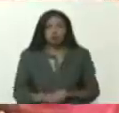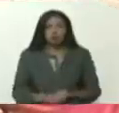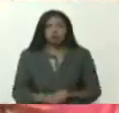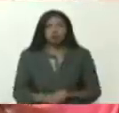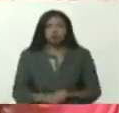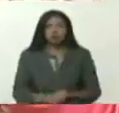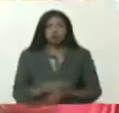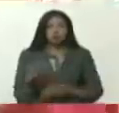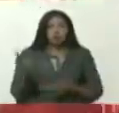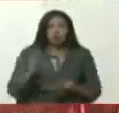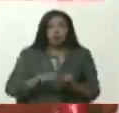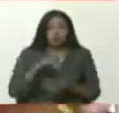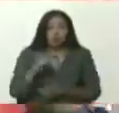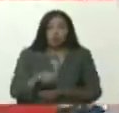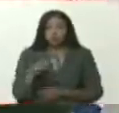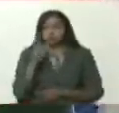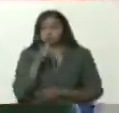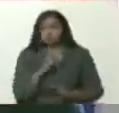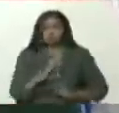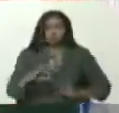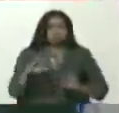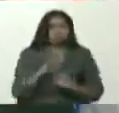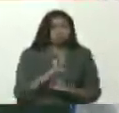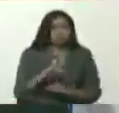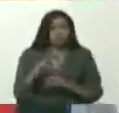No volverán.